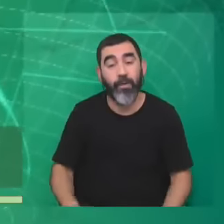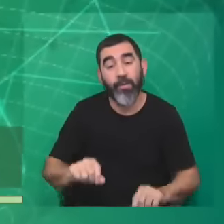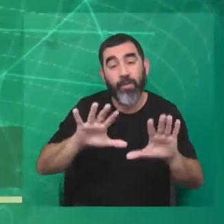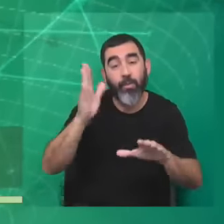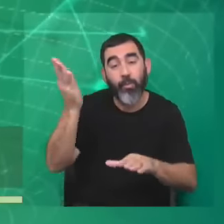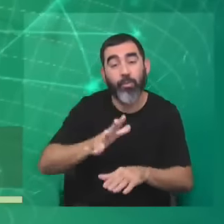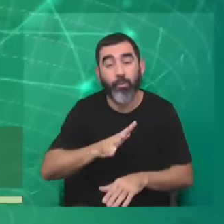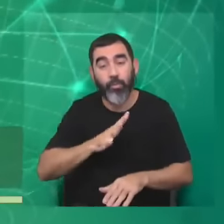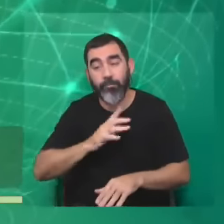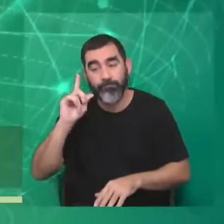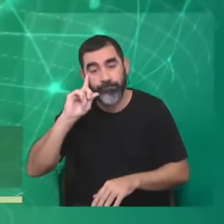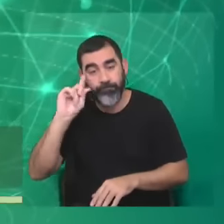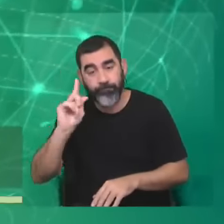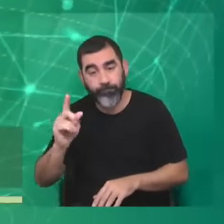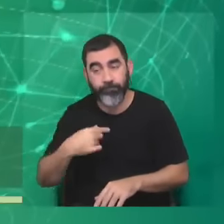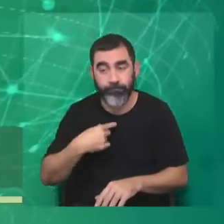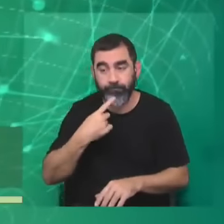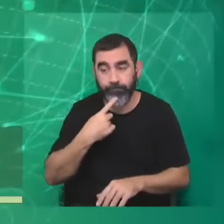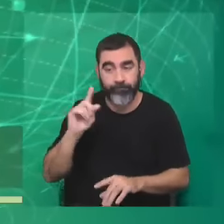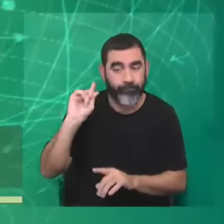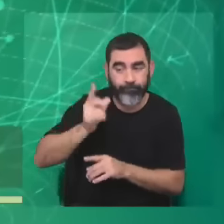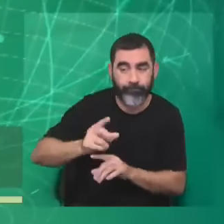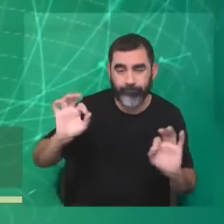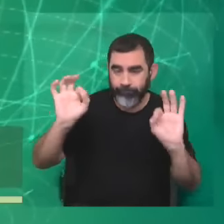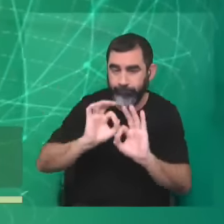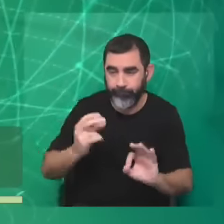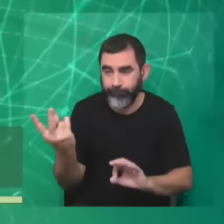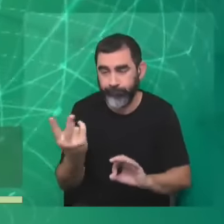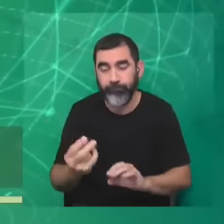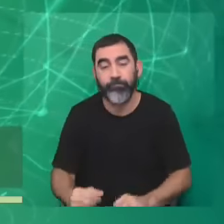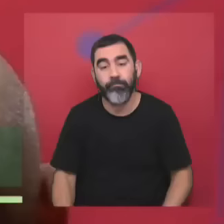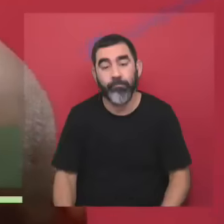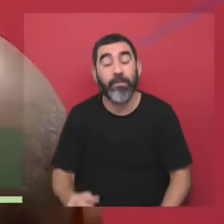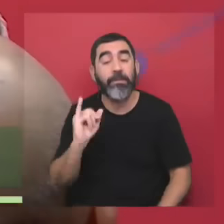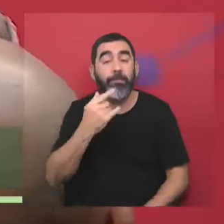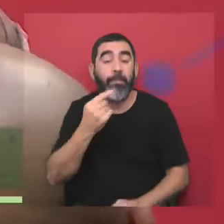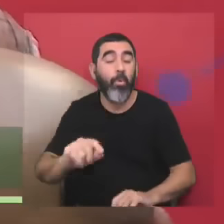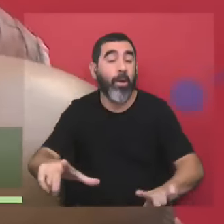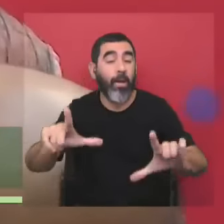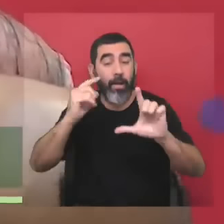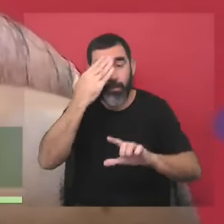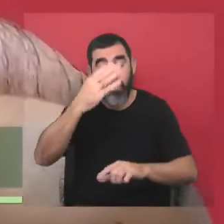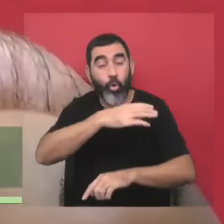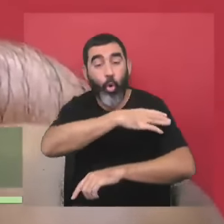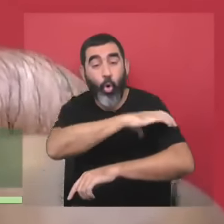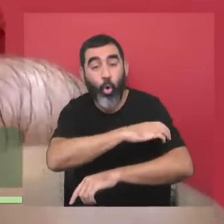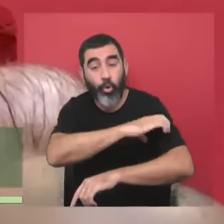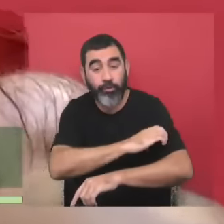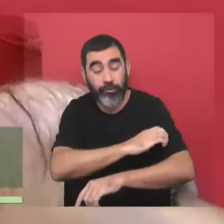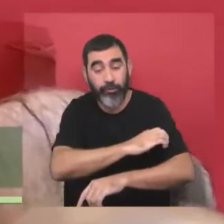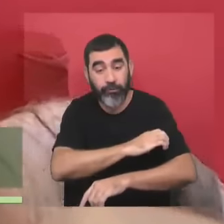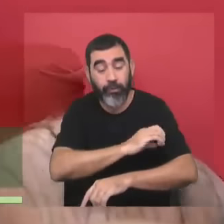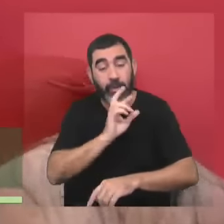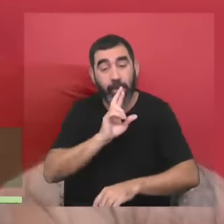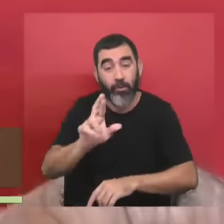aún no sabe a quién votaría o tiene decidido que no lo hará por ninguno mientras si el candidato a presidente por el frente amplio es yamandu ors